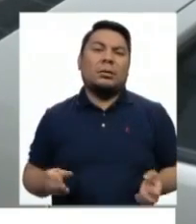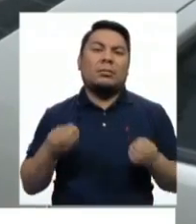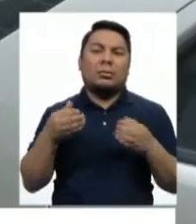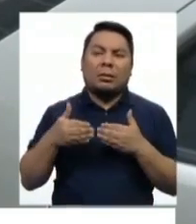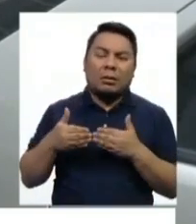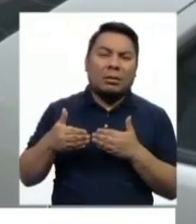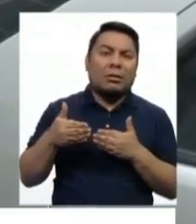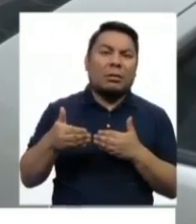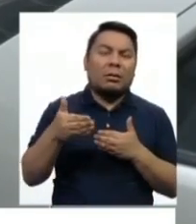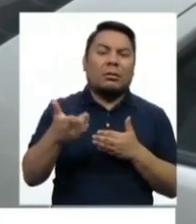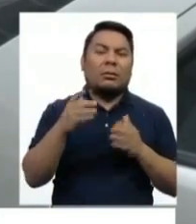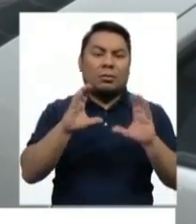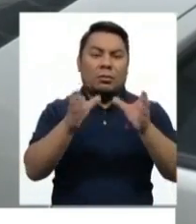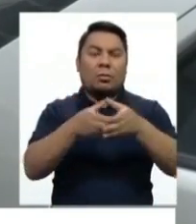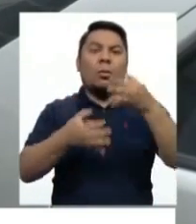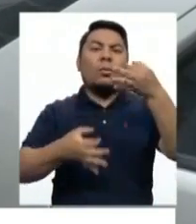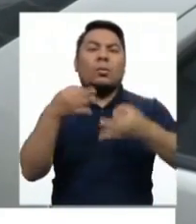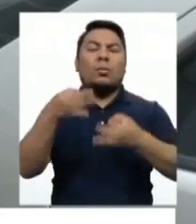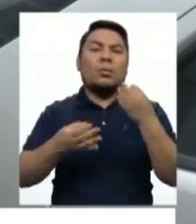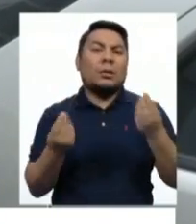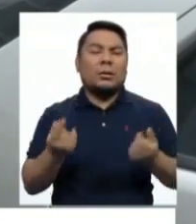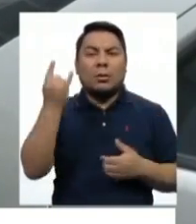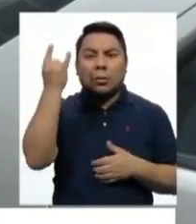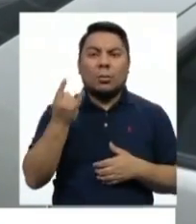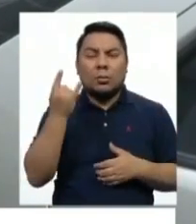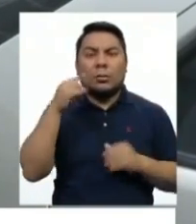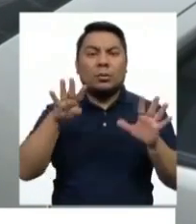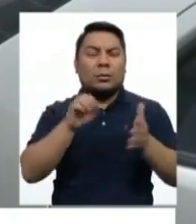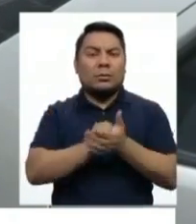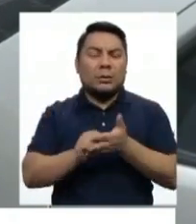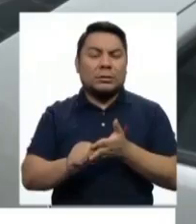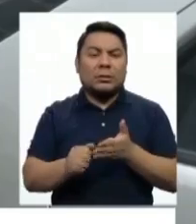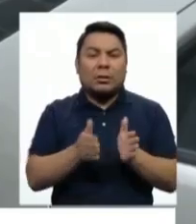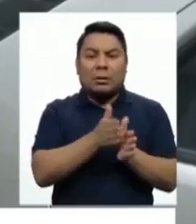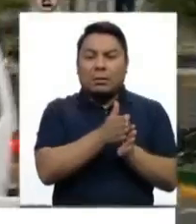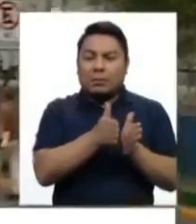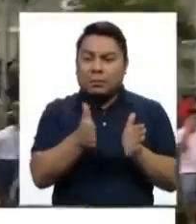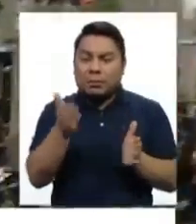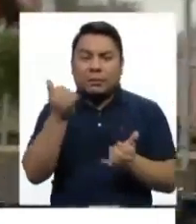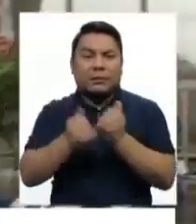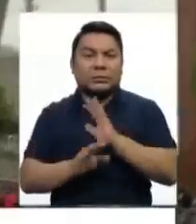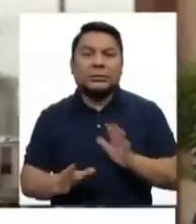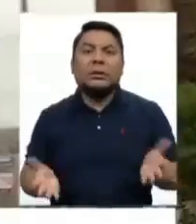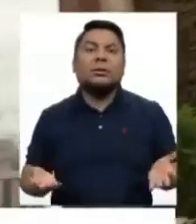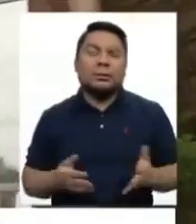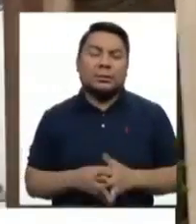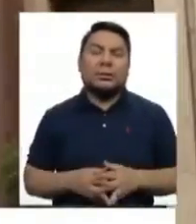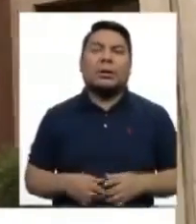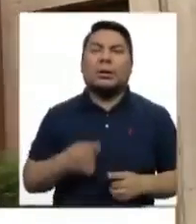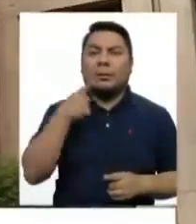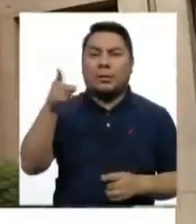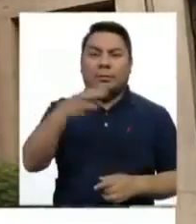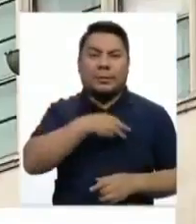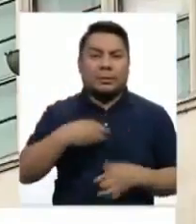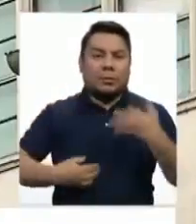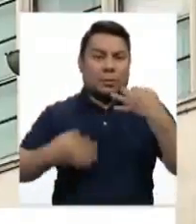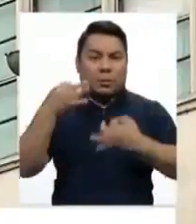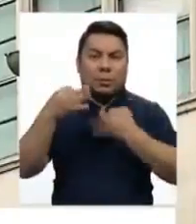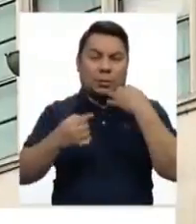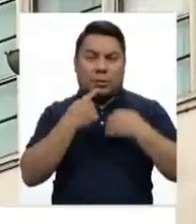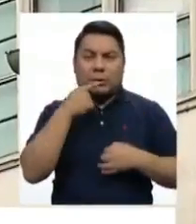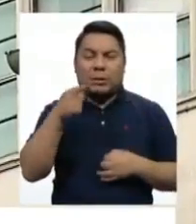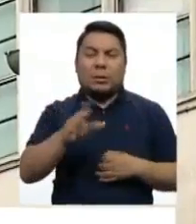el Consejo Nacional de Magistratura fue declarado en emergencia por 9 meses, se vencen esos 9 meses. El ministro de Justicia sostuvo